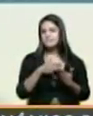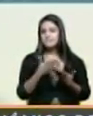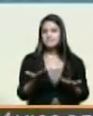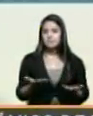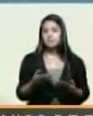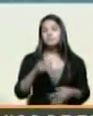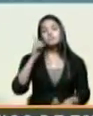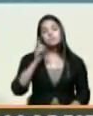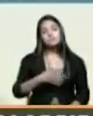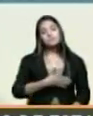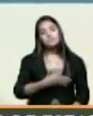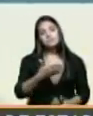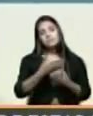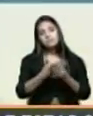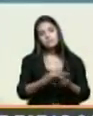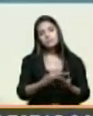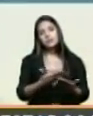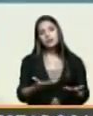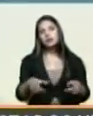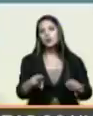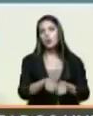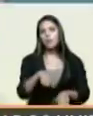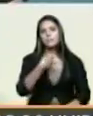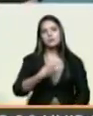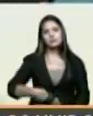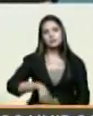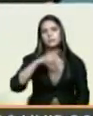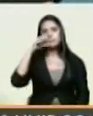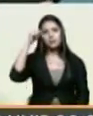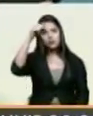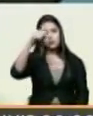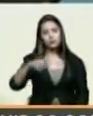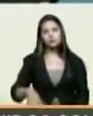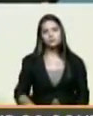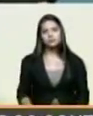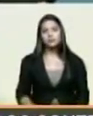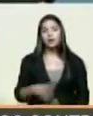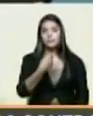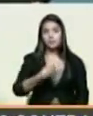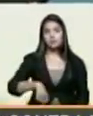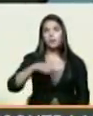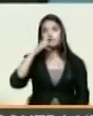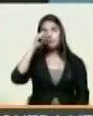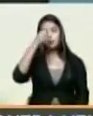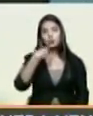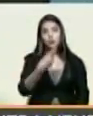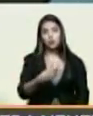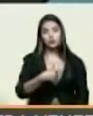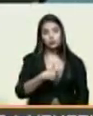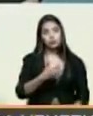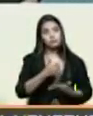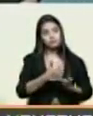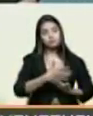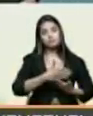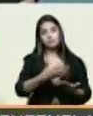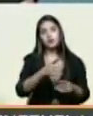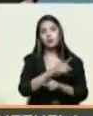y tenderles la mano, como lo dijo el presidente Nicolás Maduro. El presidente Maduro les dijo: yo les tiendo mi mano